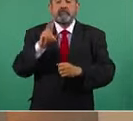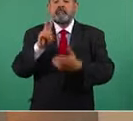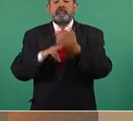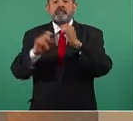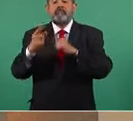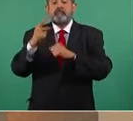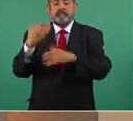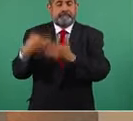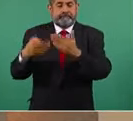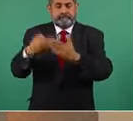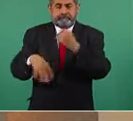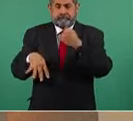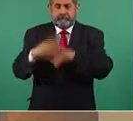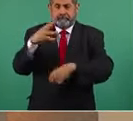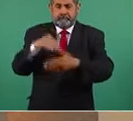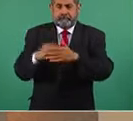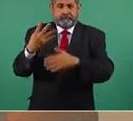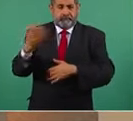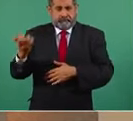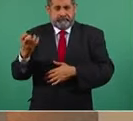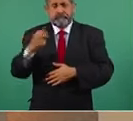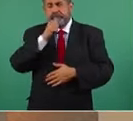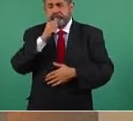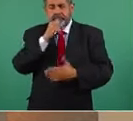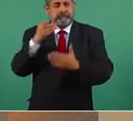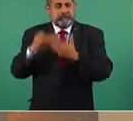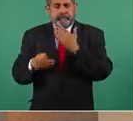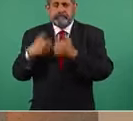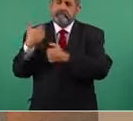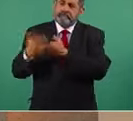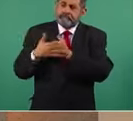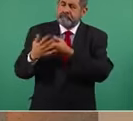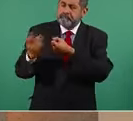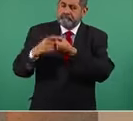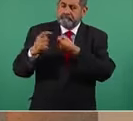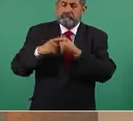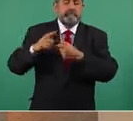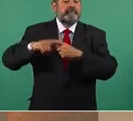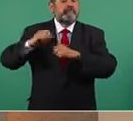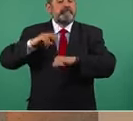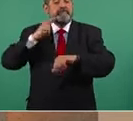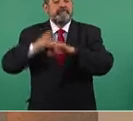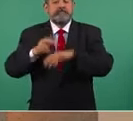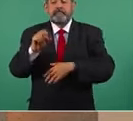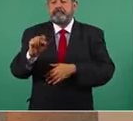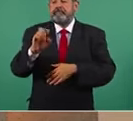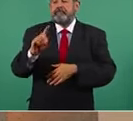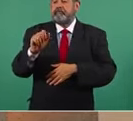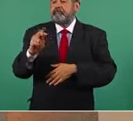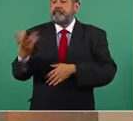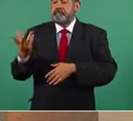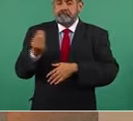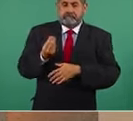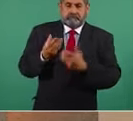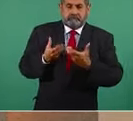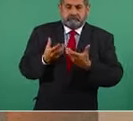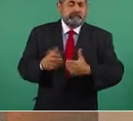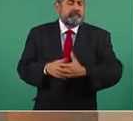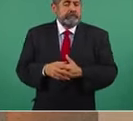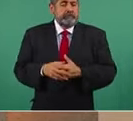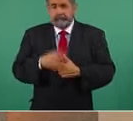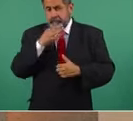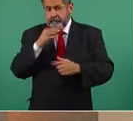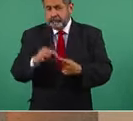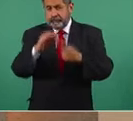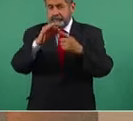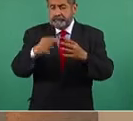quedan 14.400 que corresponde reclutar a Sedena. Y aquí solamente quiero destacar que